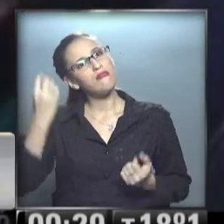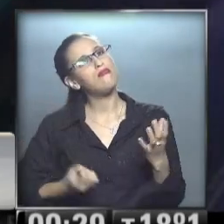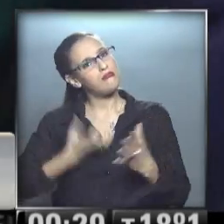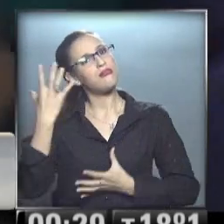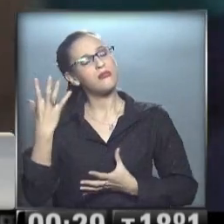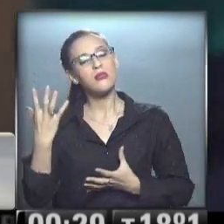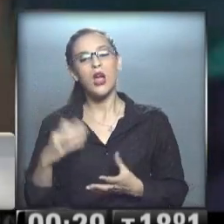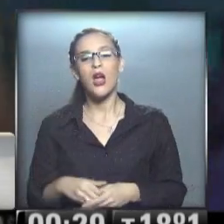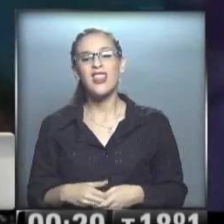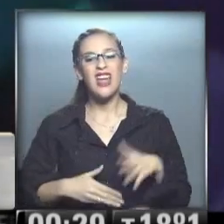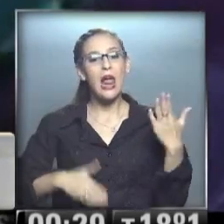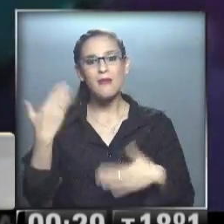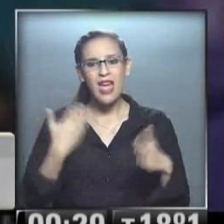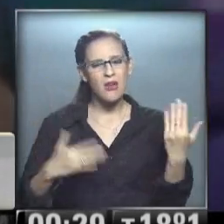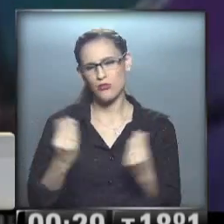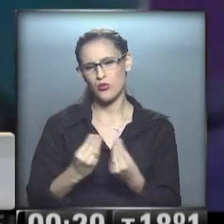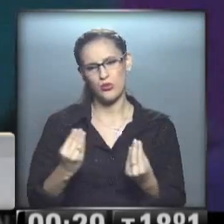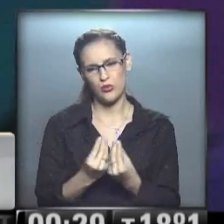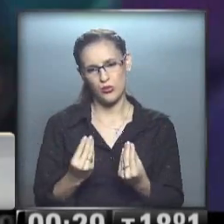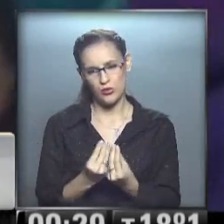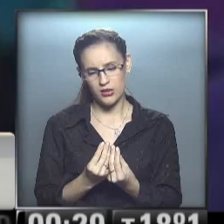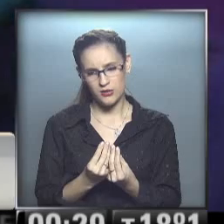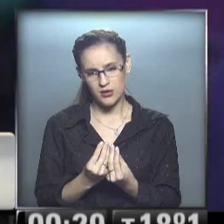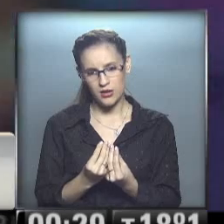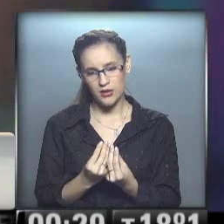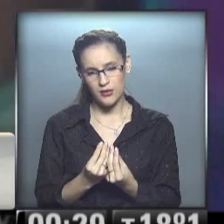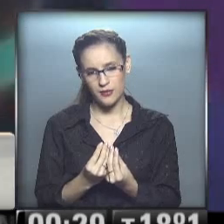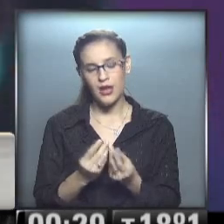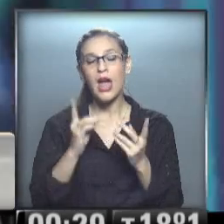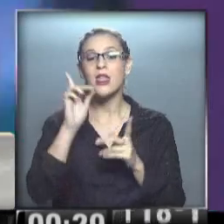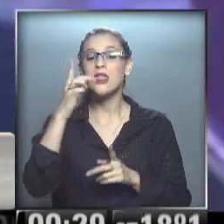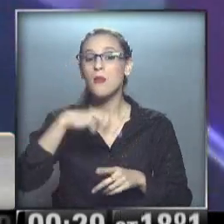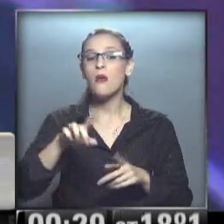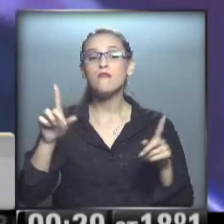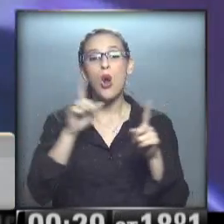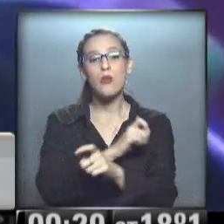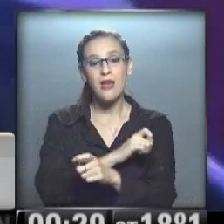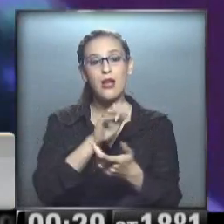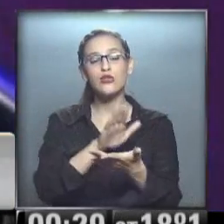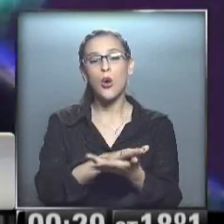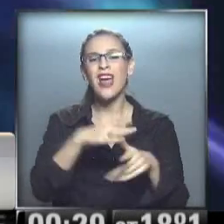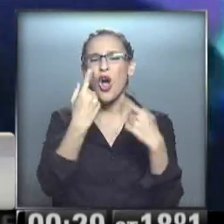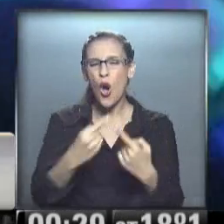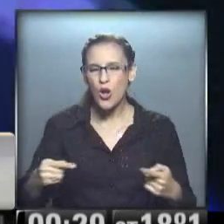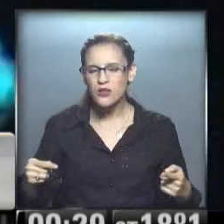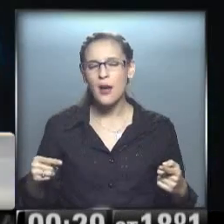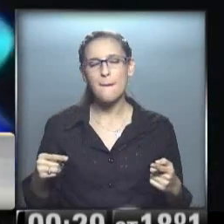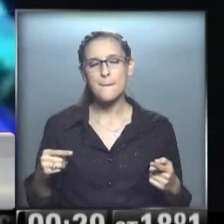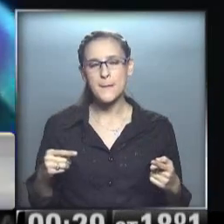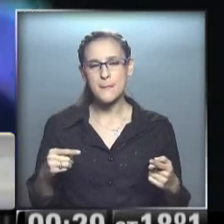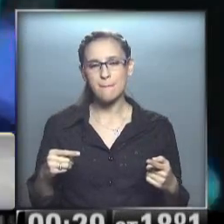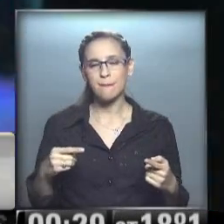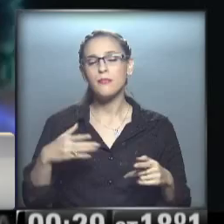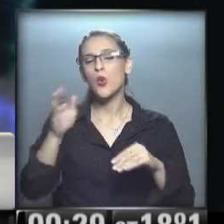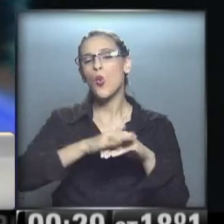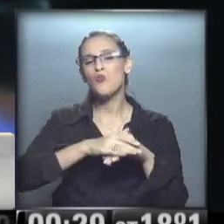la Argentina. Nos vamos a encontrar, y bueno, nosotros tenemos, hay un inconveniente en el envío del material solo por cuestiones del mal